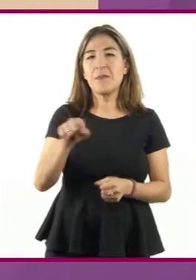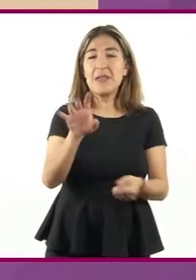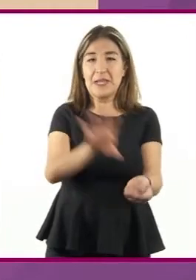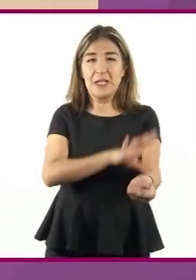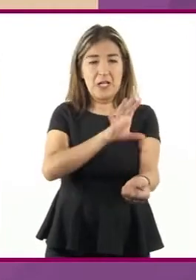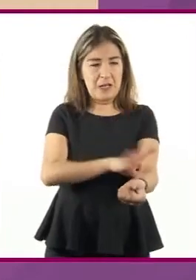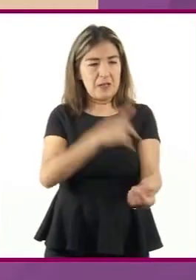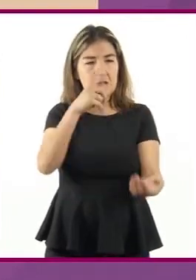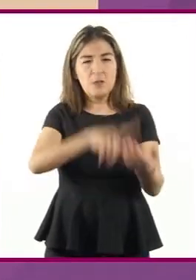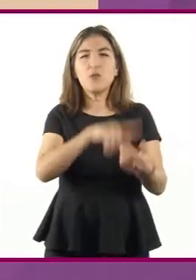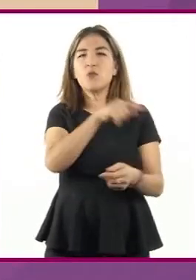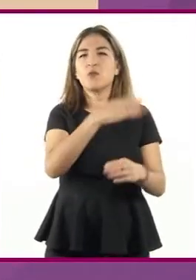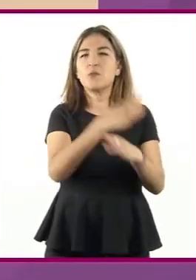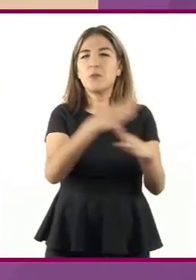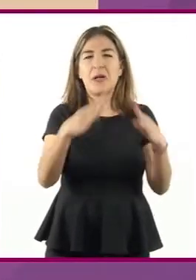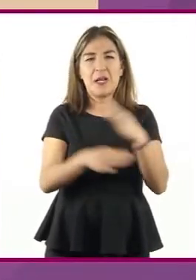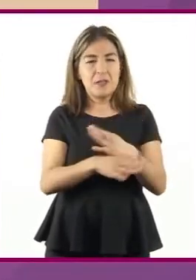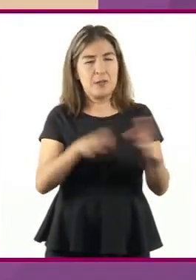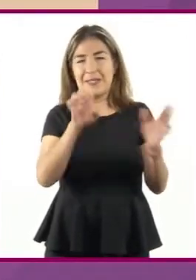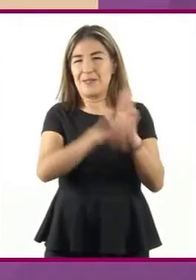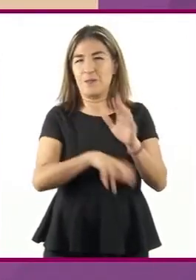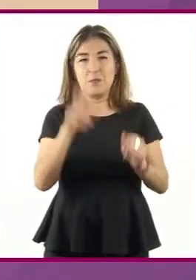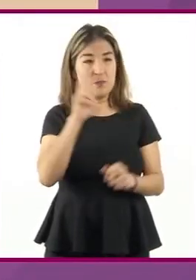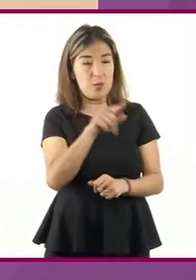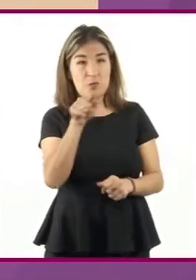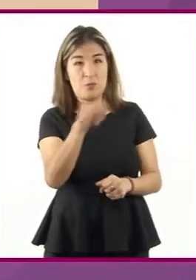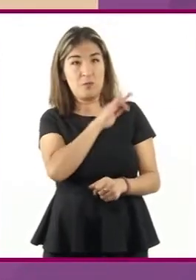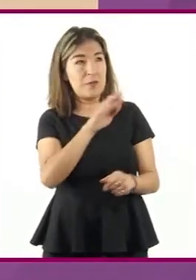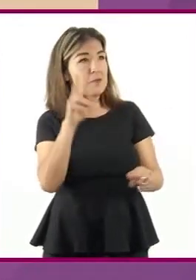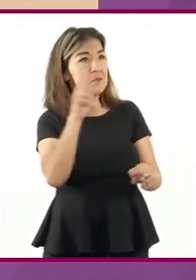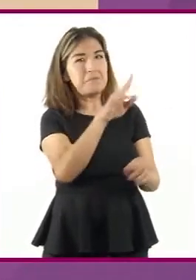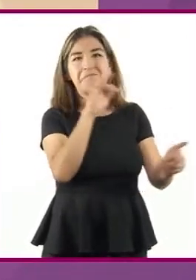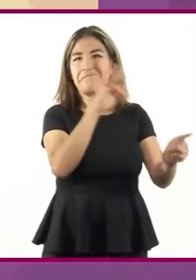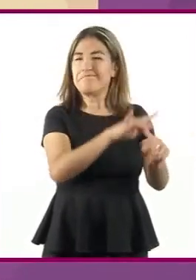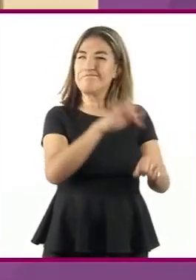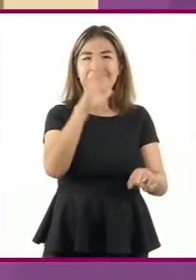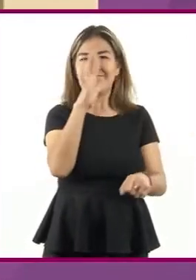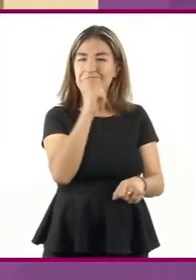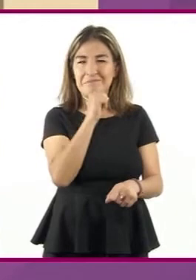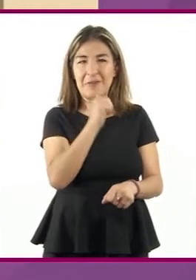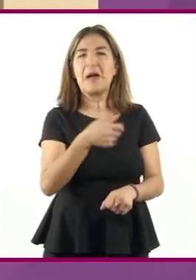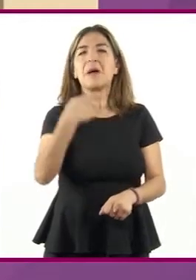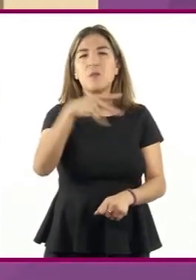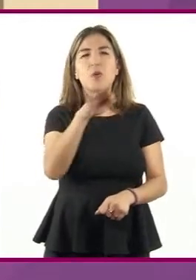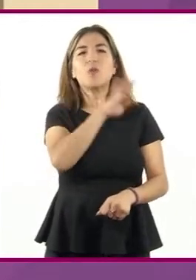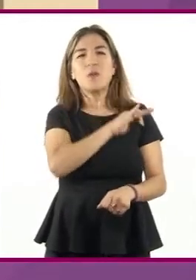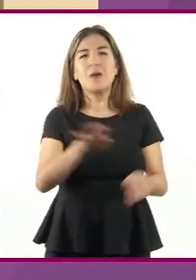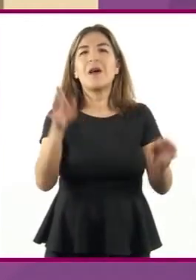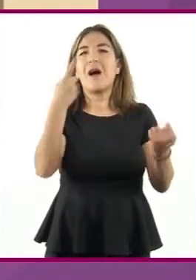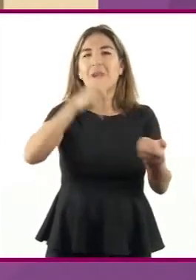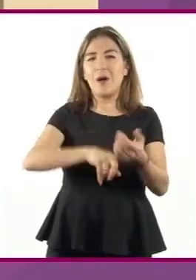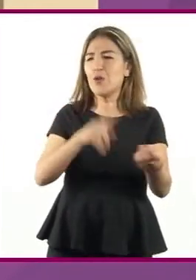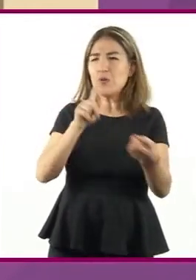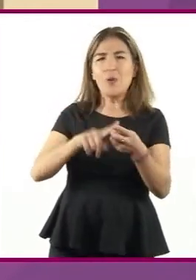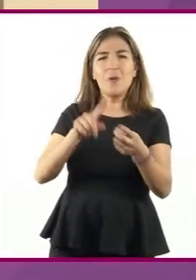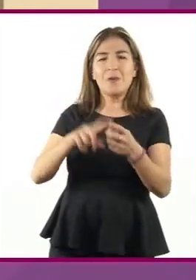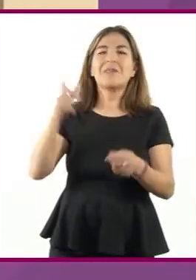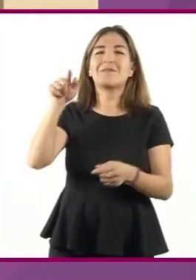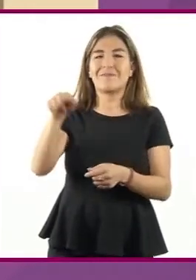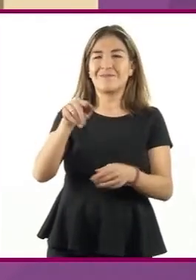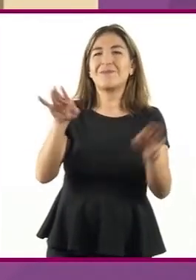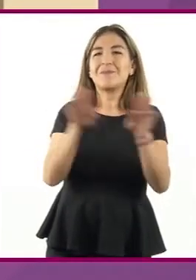es un elemento material, es decir, no se puede ver ni tocar, pero nos podemos percatar de su presencia a través de